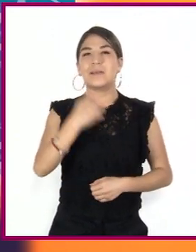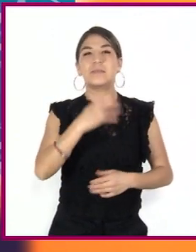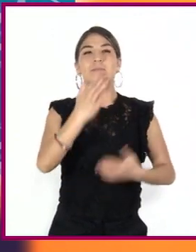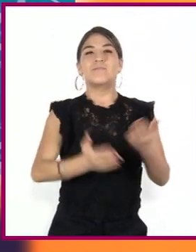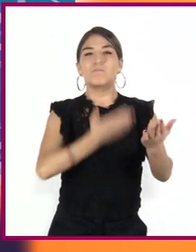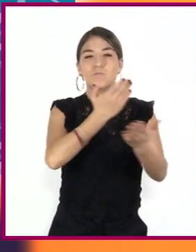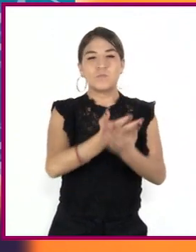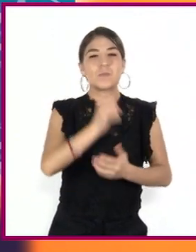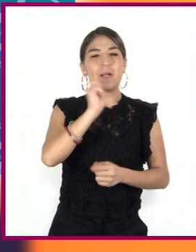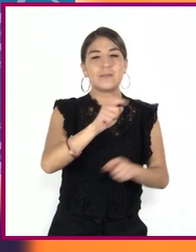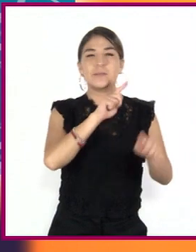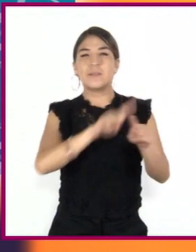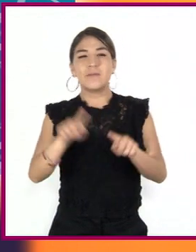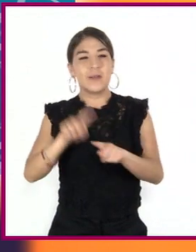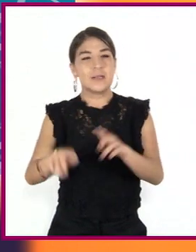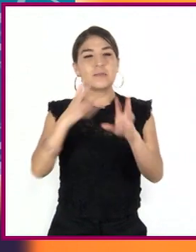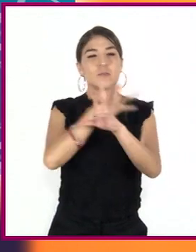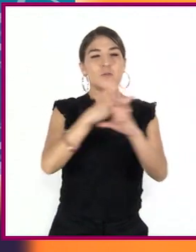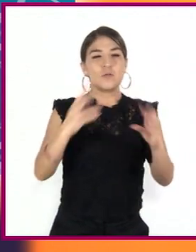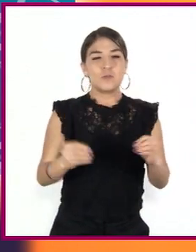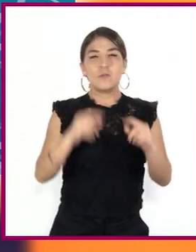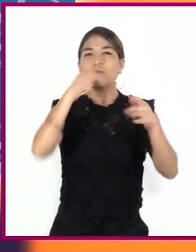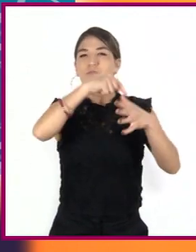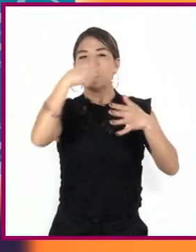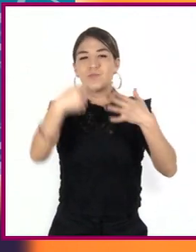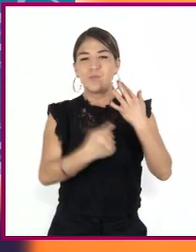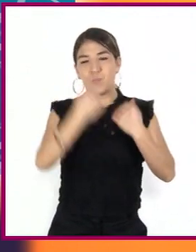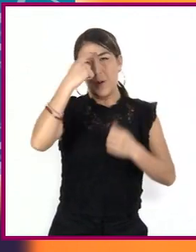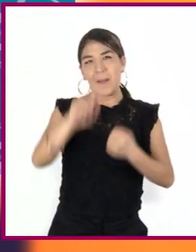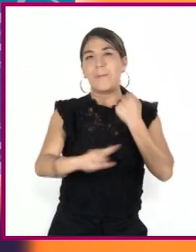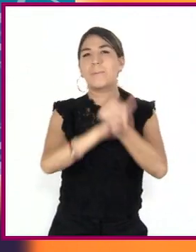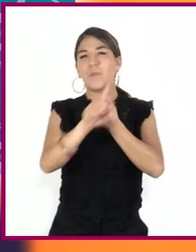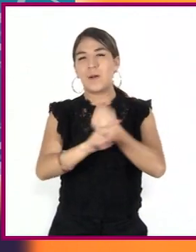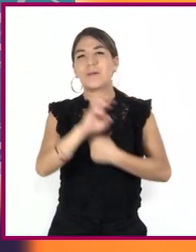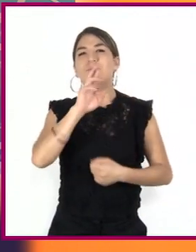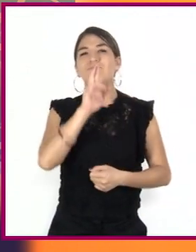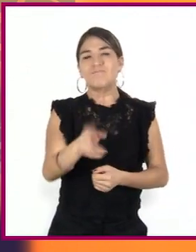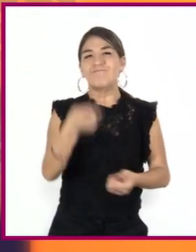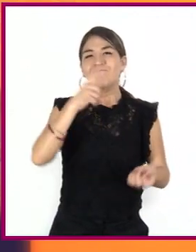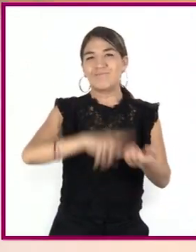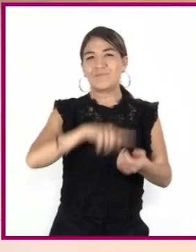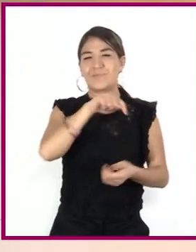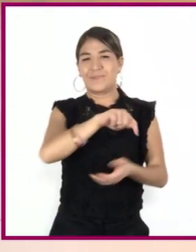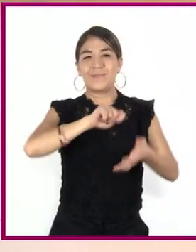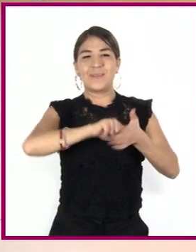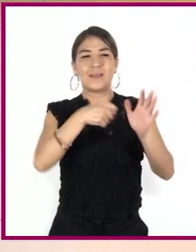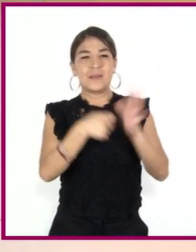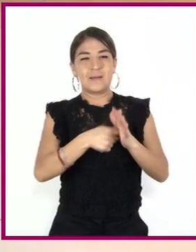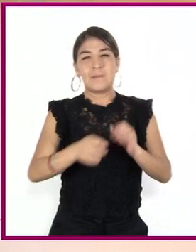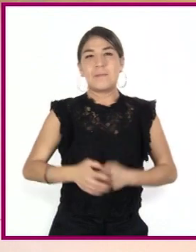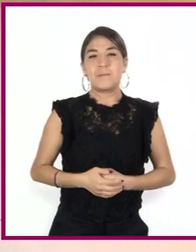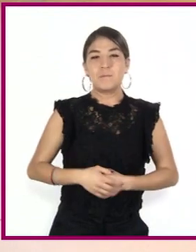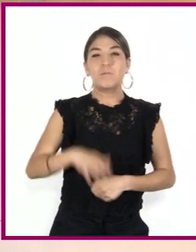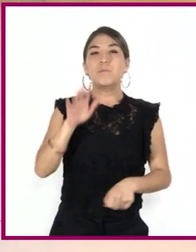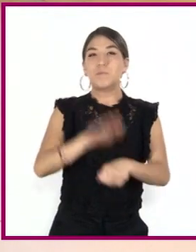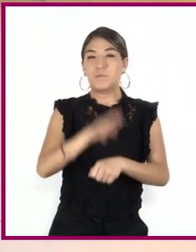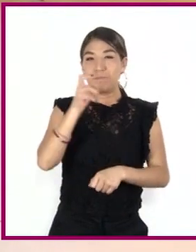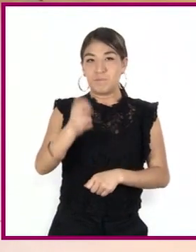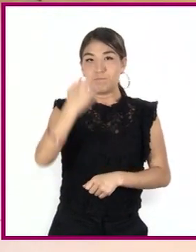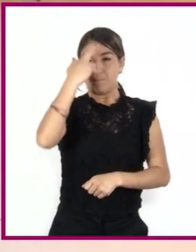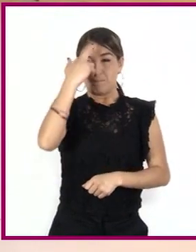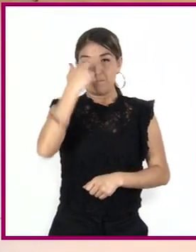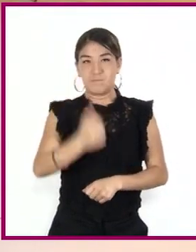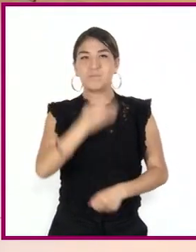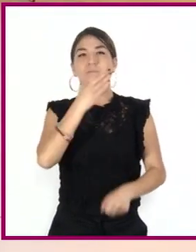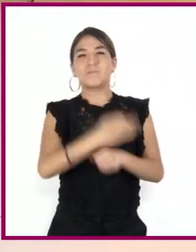de solución que puedan ser adecuadas para resolver el problema técnico planteado. Y para ello, contamos con la